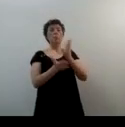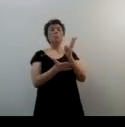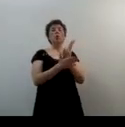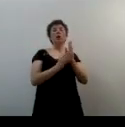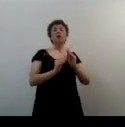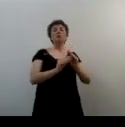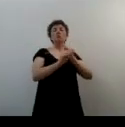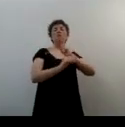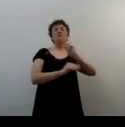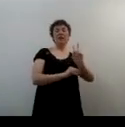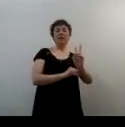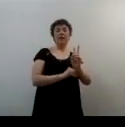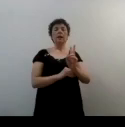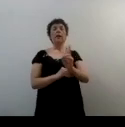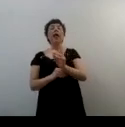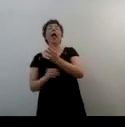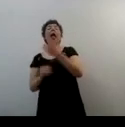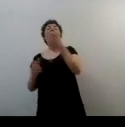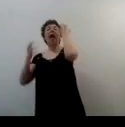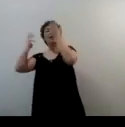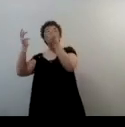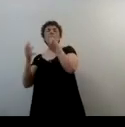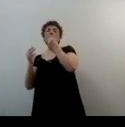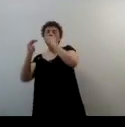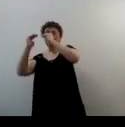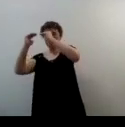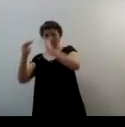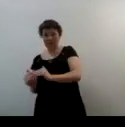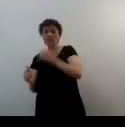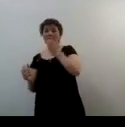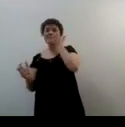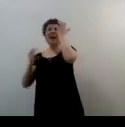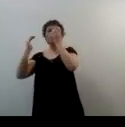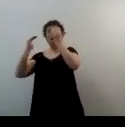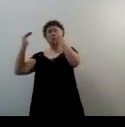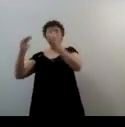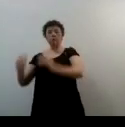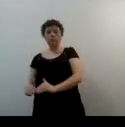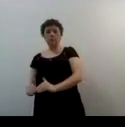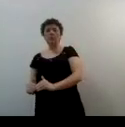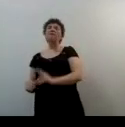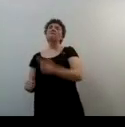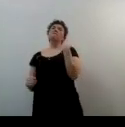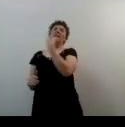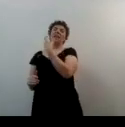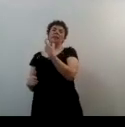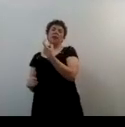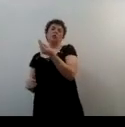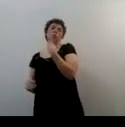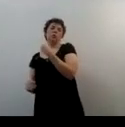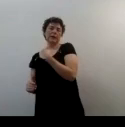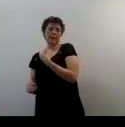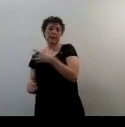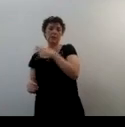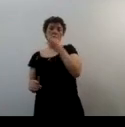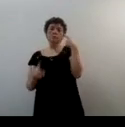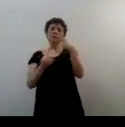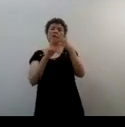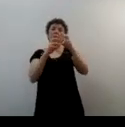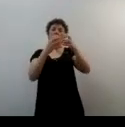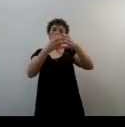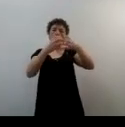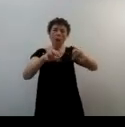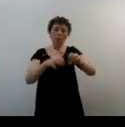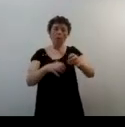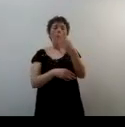de alimentos de origen animal. Pero claro, si lo restringo mucho, pues hay carencias de nutrientes. Por eso nos insistía antes en la parte del huevo, en la parte del pescado,